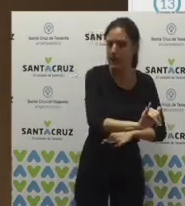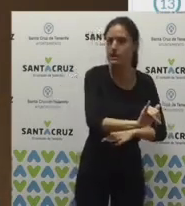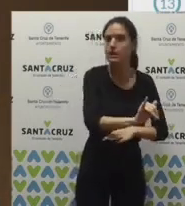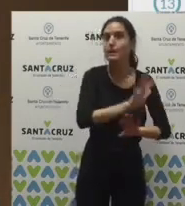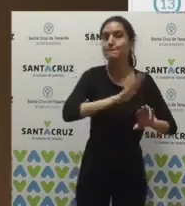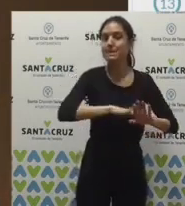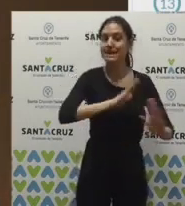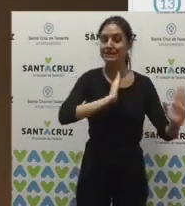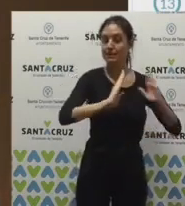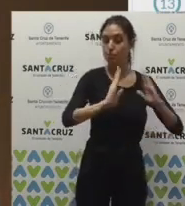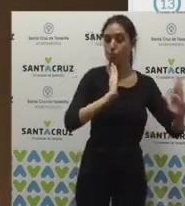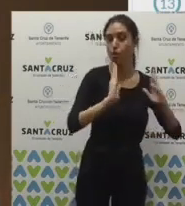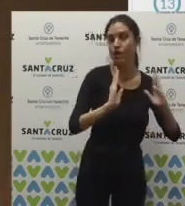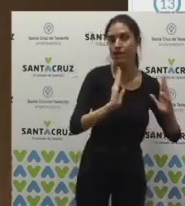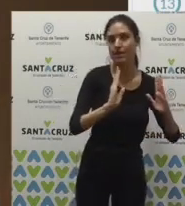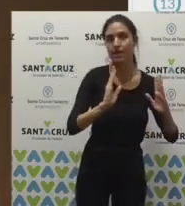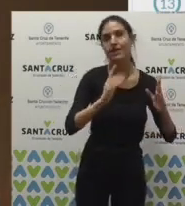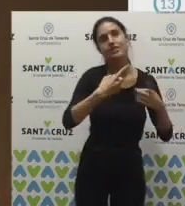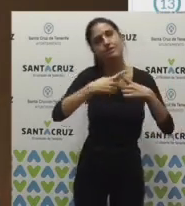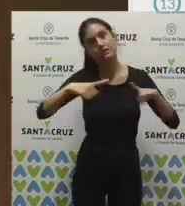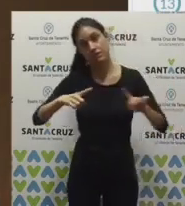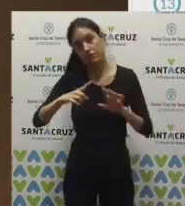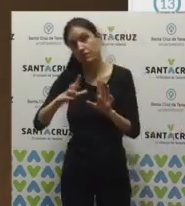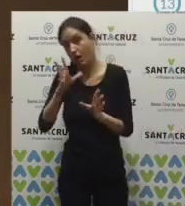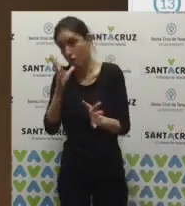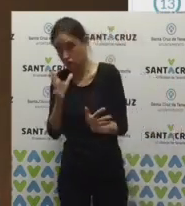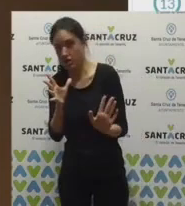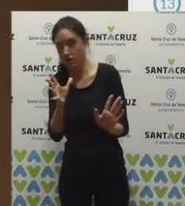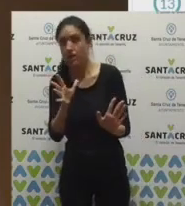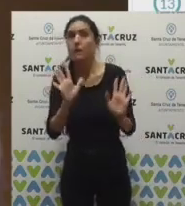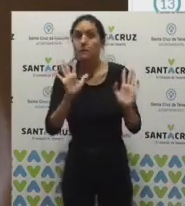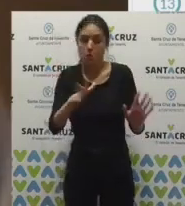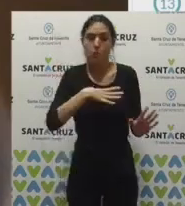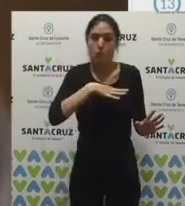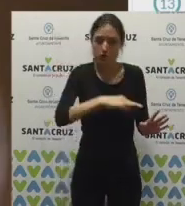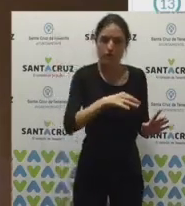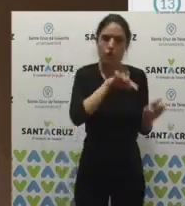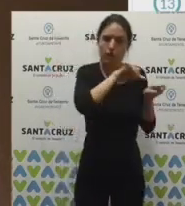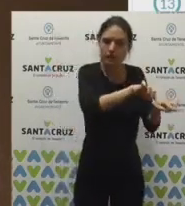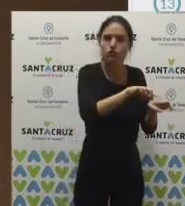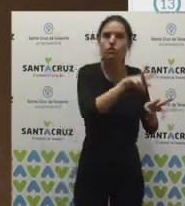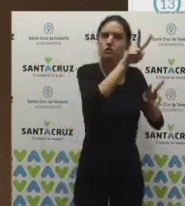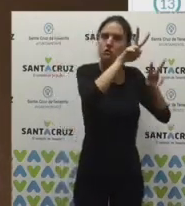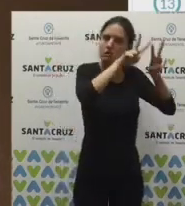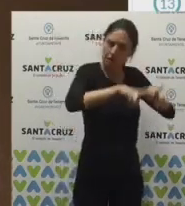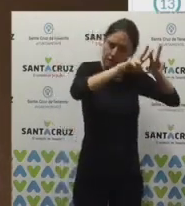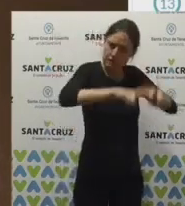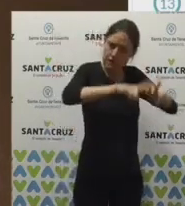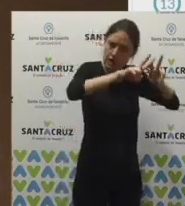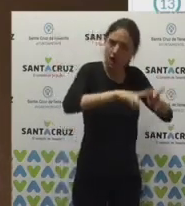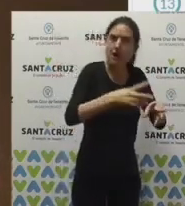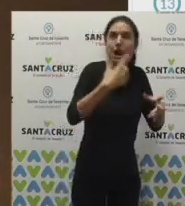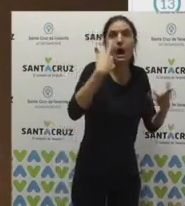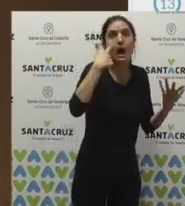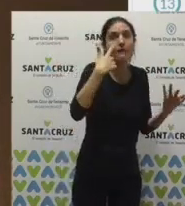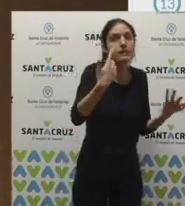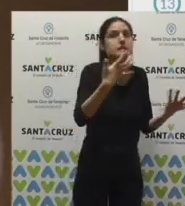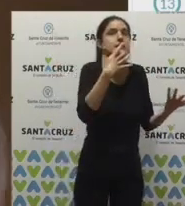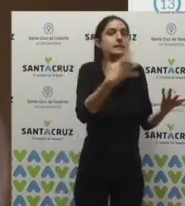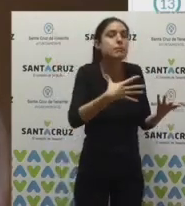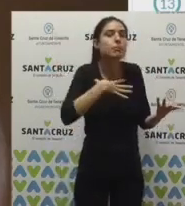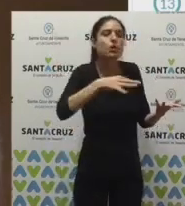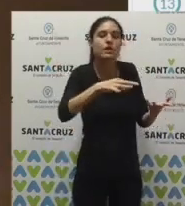en la ciudad que no es el momento en el que nos encontramos y a lo mejor es necesario revisarlo estoy seguro que es necesario revisarla para